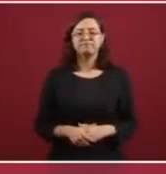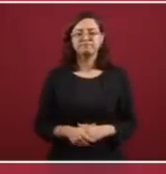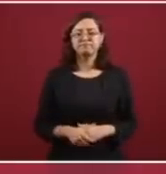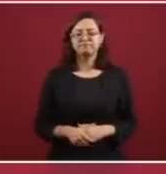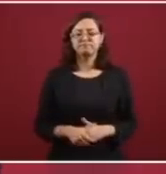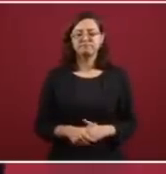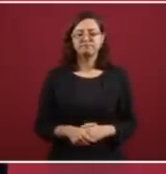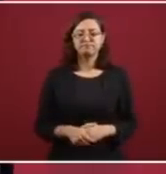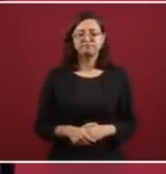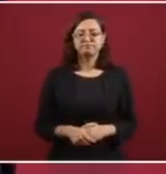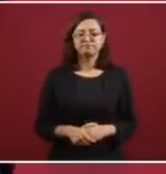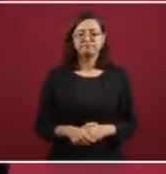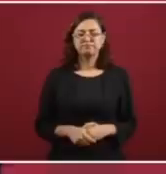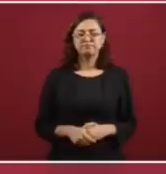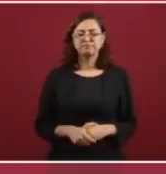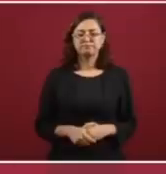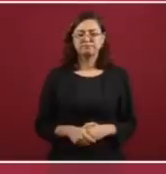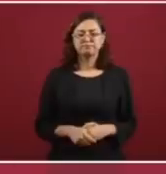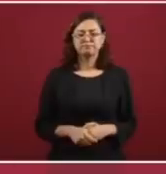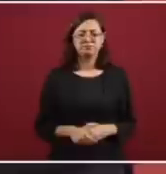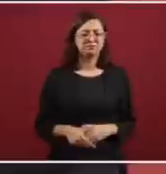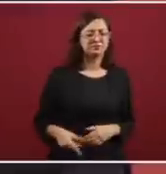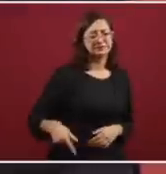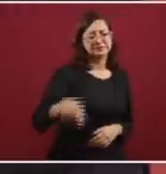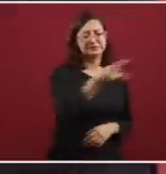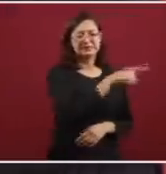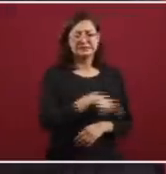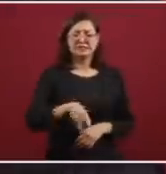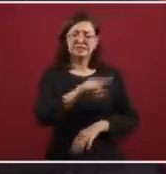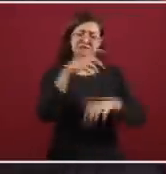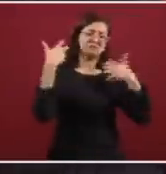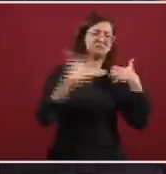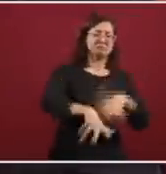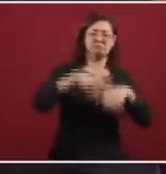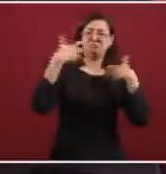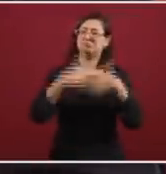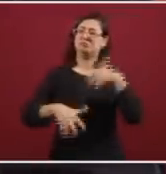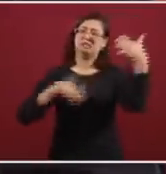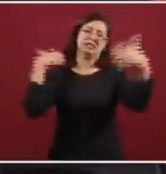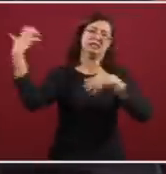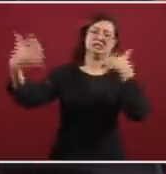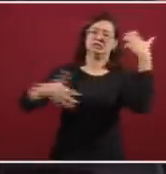aunque hagan todas las manifestaciones